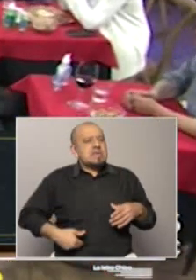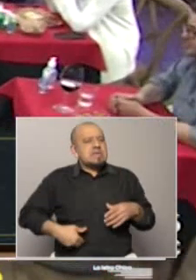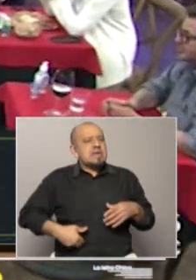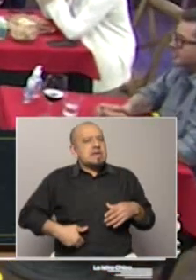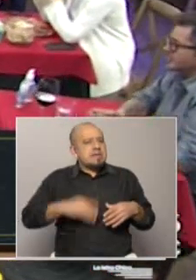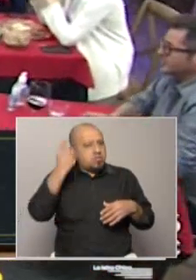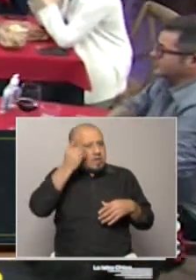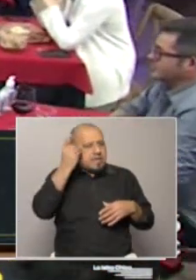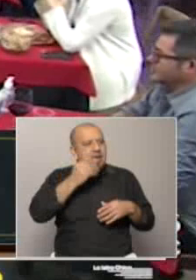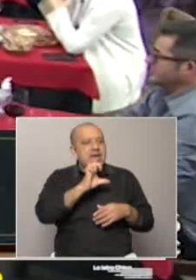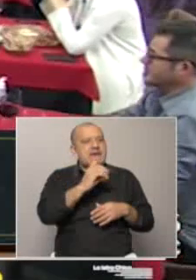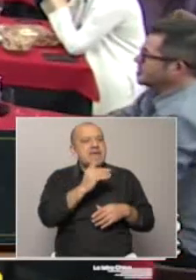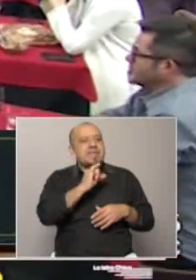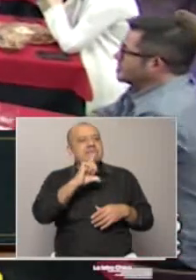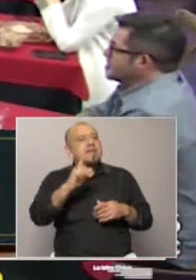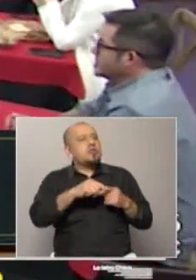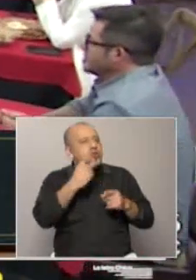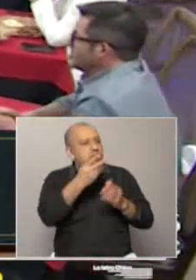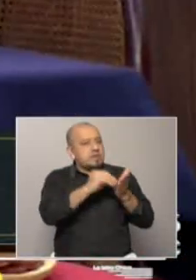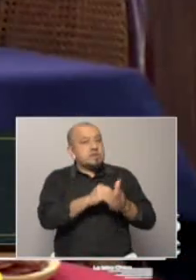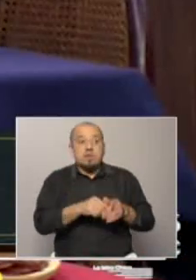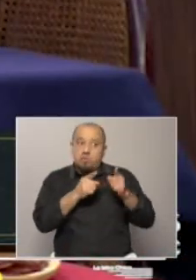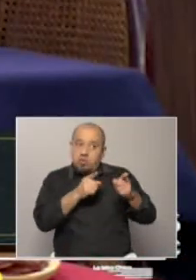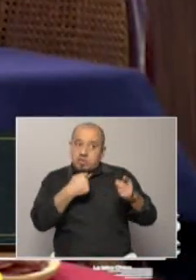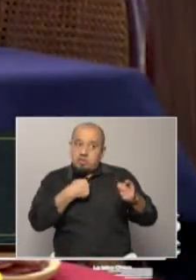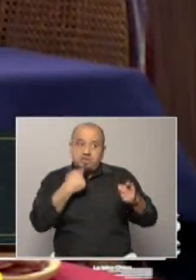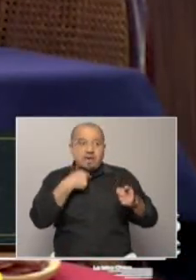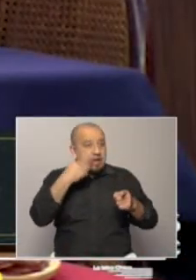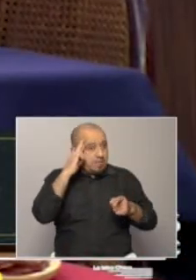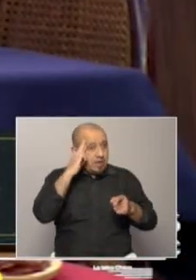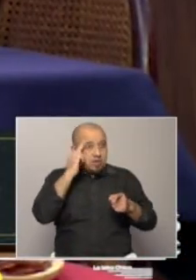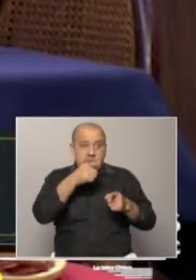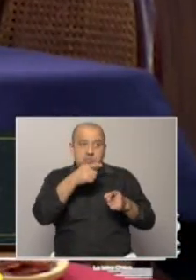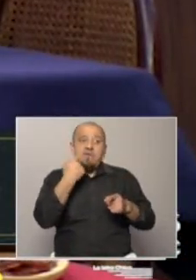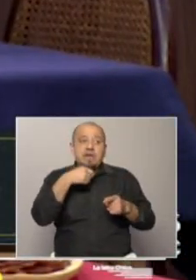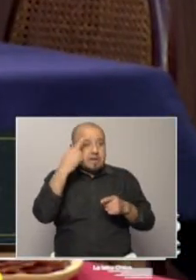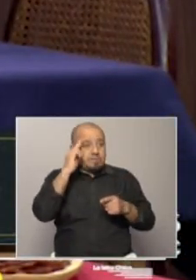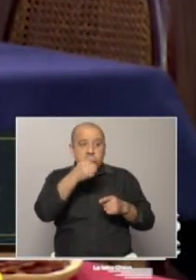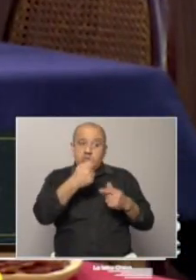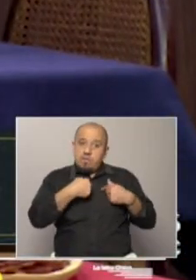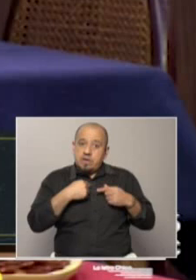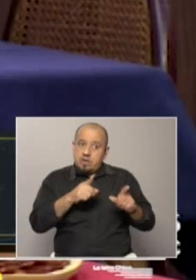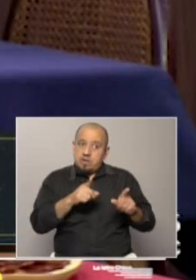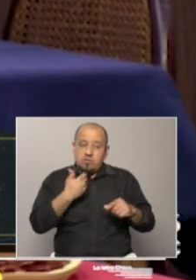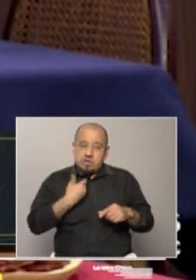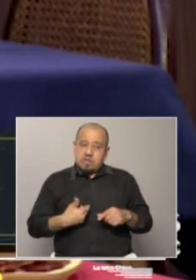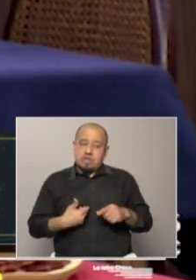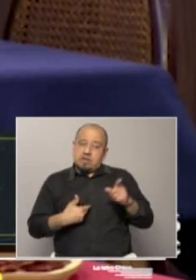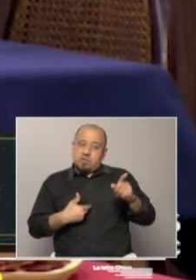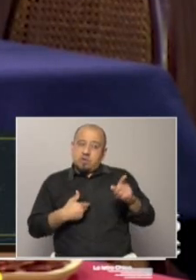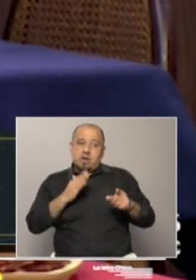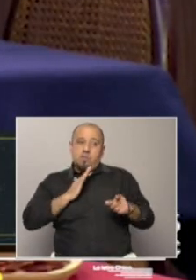Diputados. Edila por 2 periodos. Tú me estás agraviando a mí. Y me está faltando el respeto. Es muy triste que una